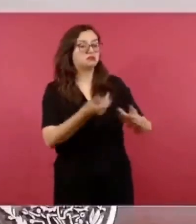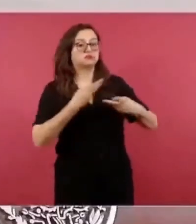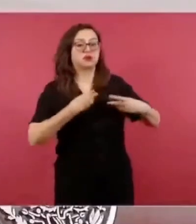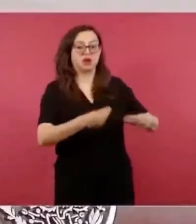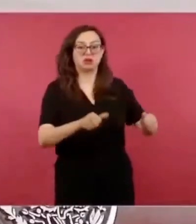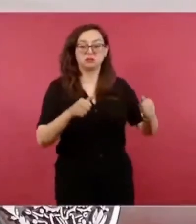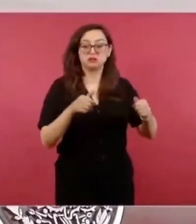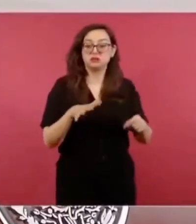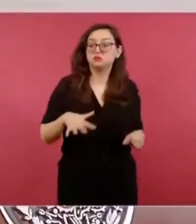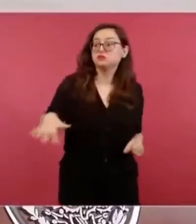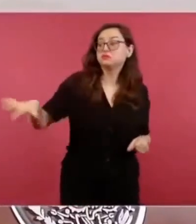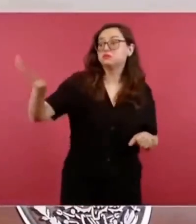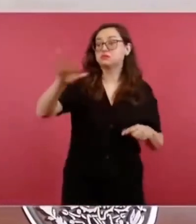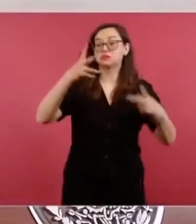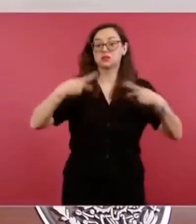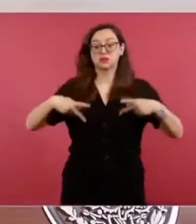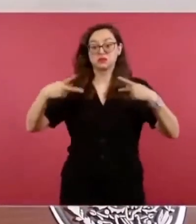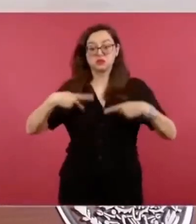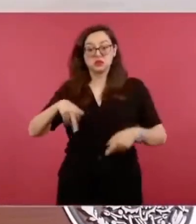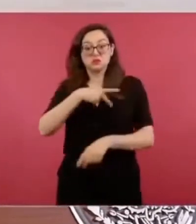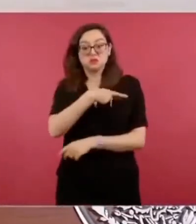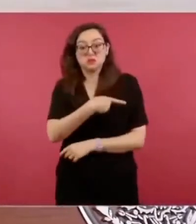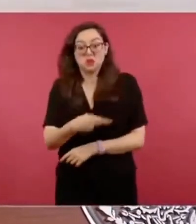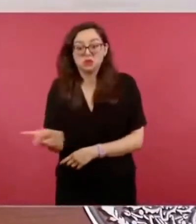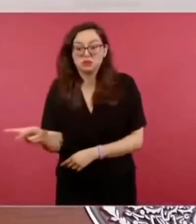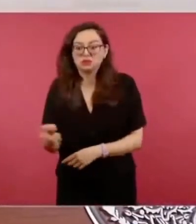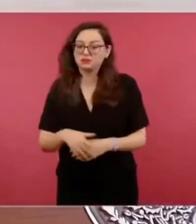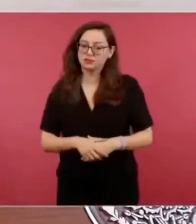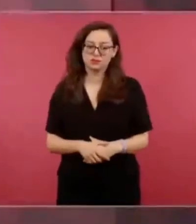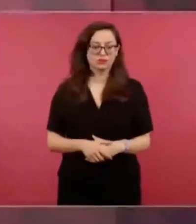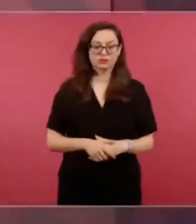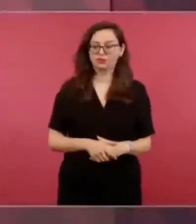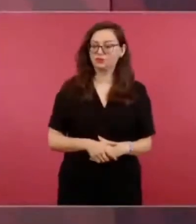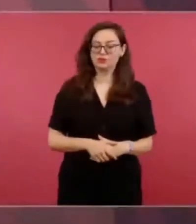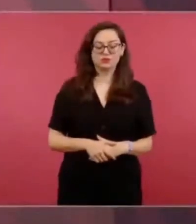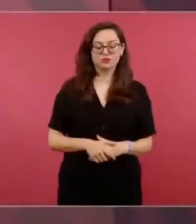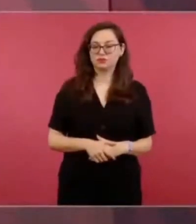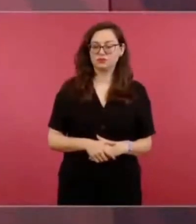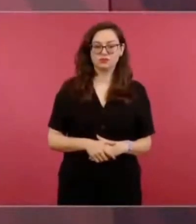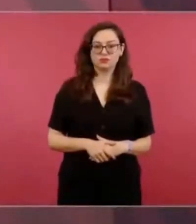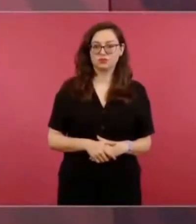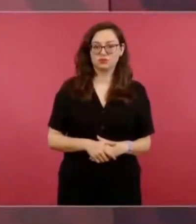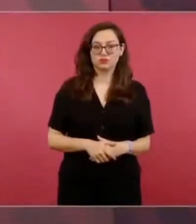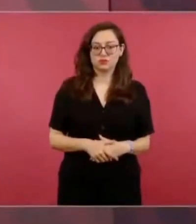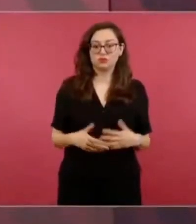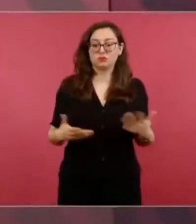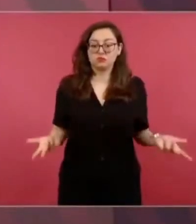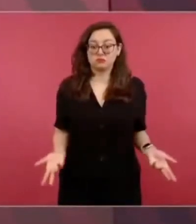Ya estoy terminando, ya estamos por concluir el gobierno